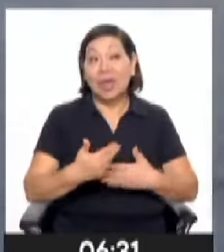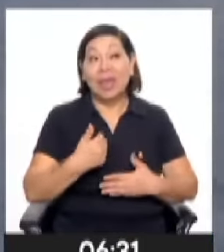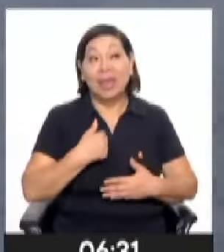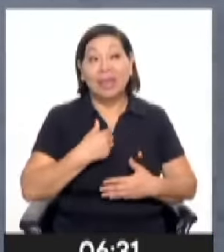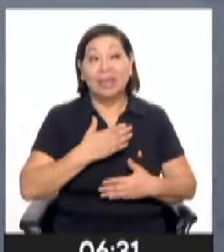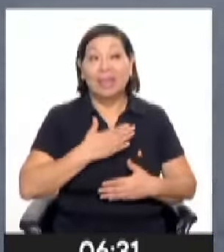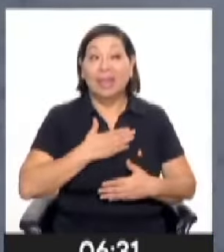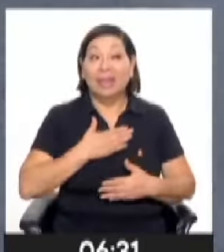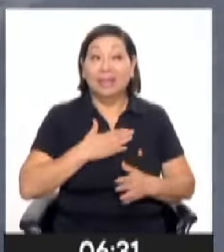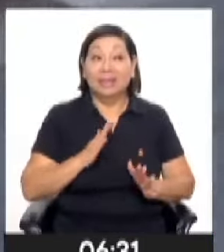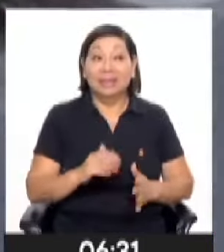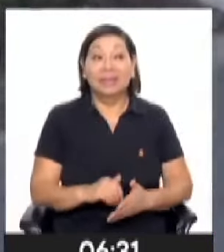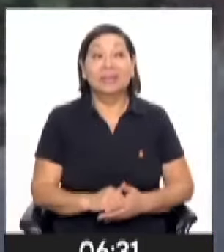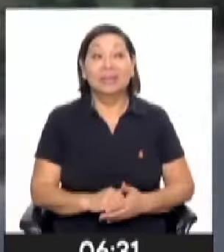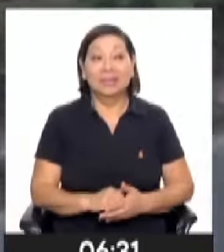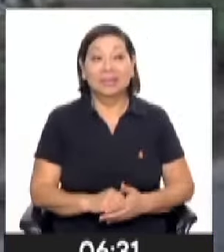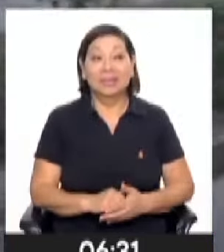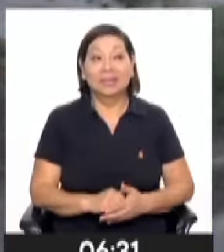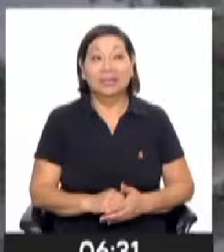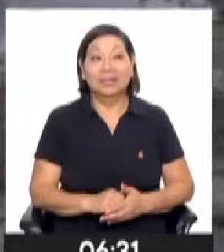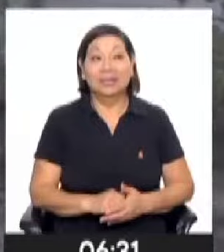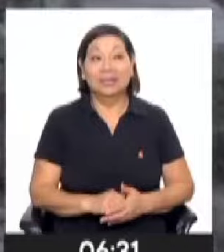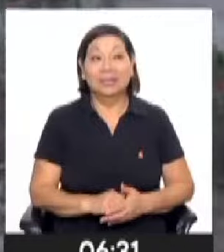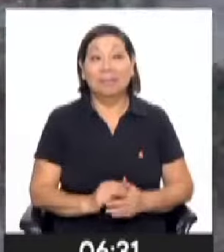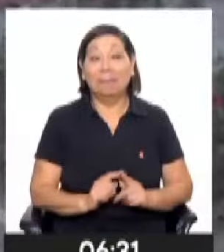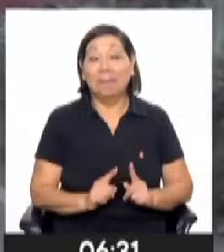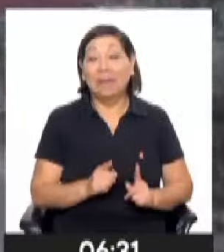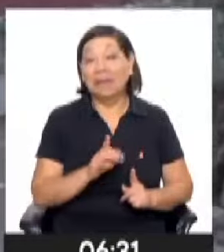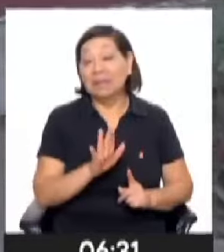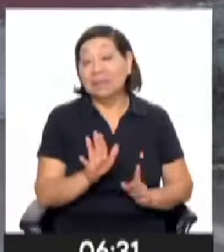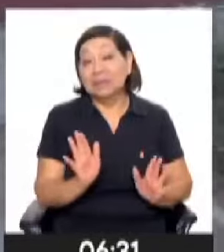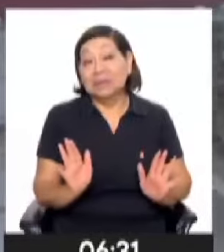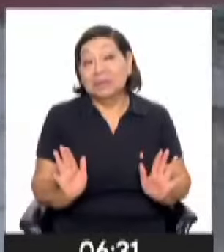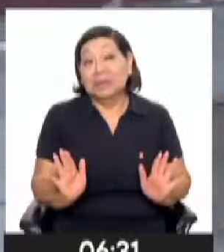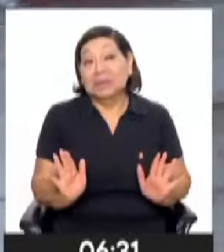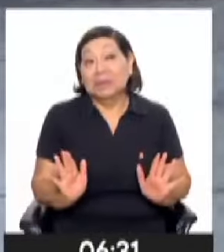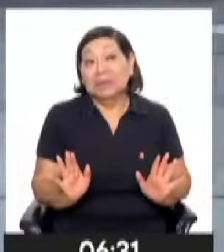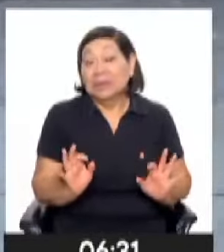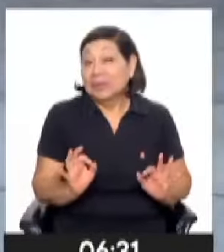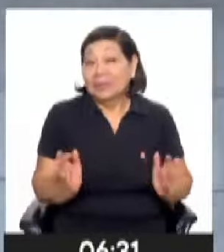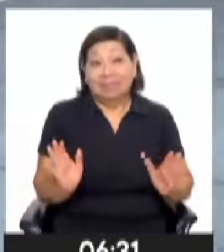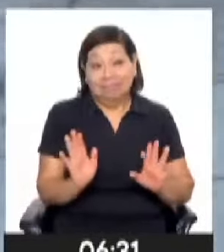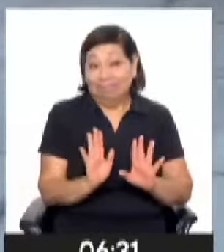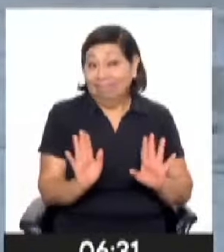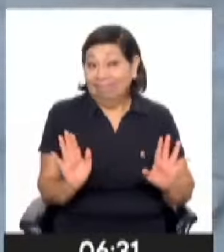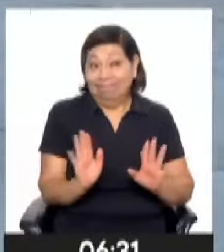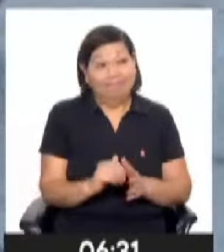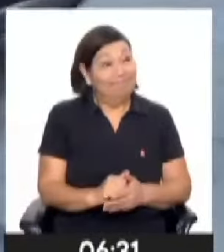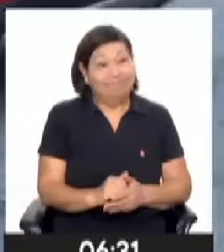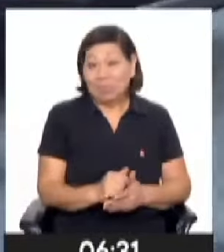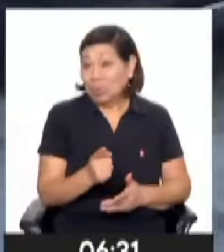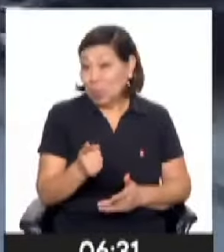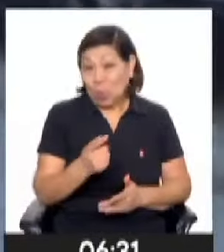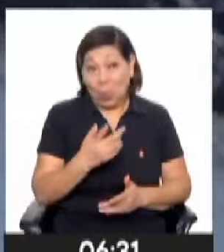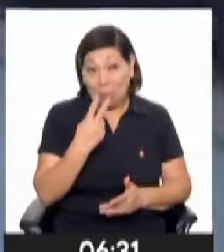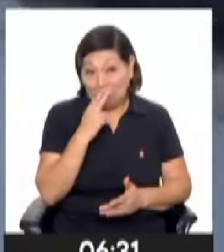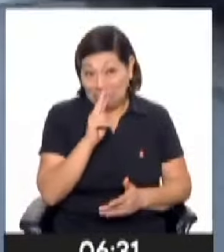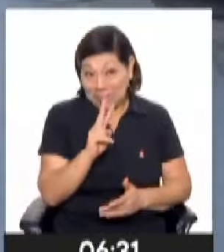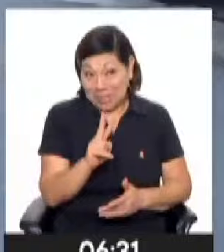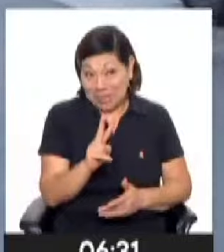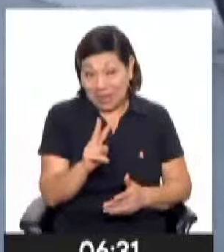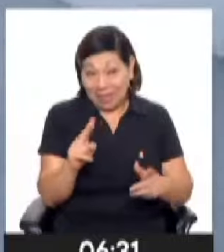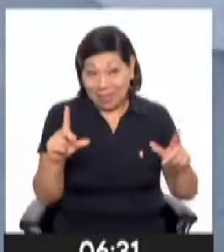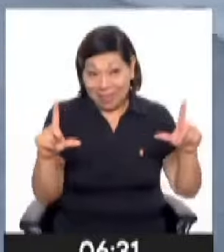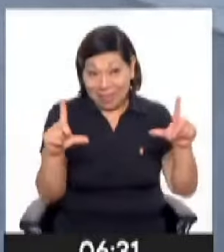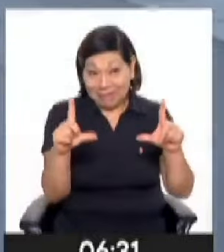tiene, digamos, el espacio separado para ella, lo cual no es así. Señor, señora, usted que nos está viendo a través